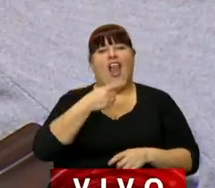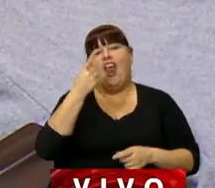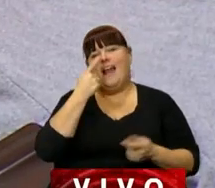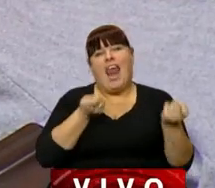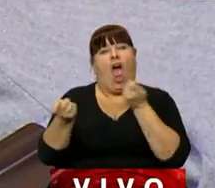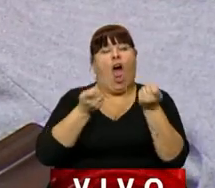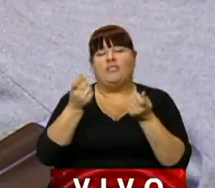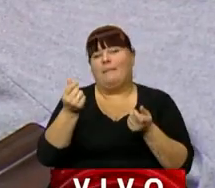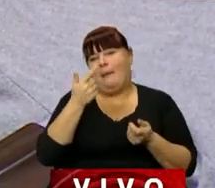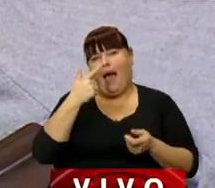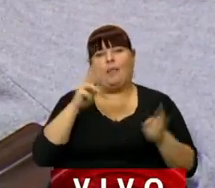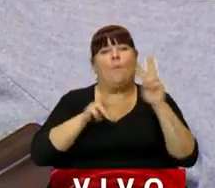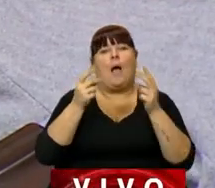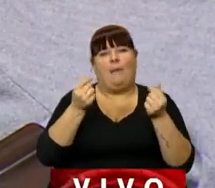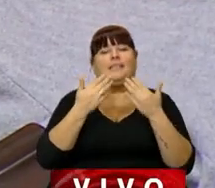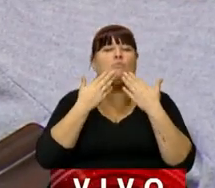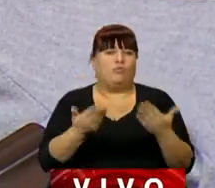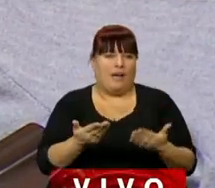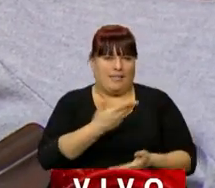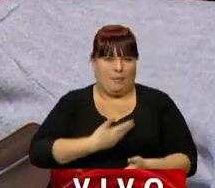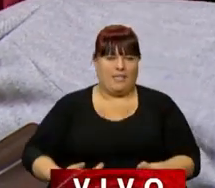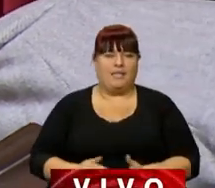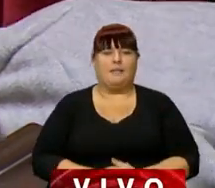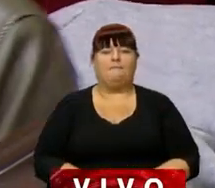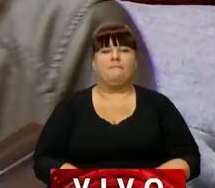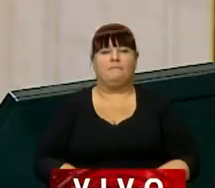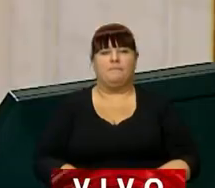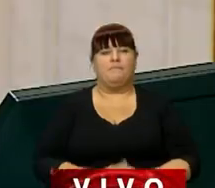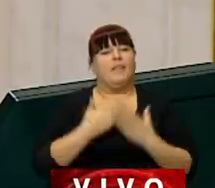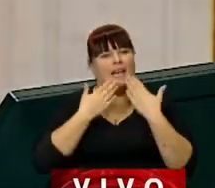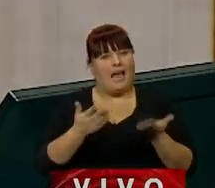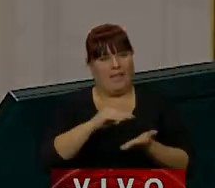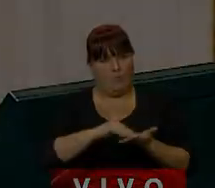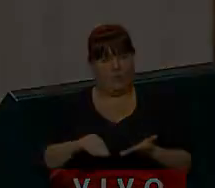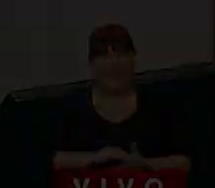siguen dando vueltas sobre el recinto muchas gracias señor presidente gracias diputada